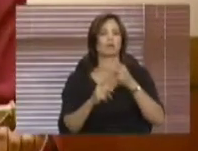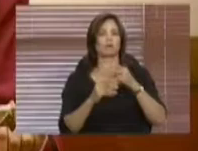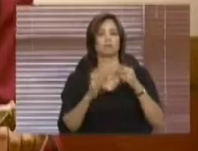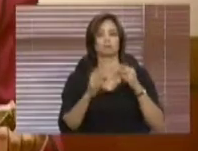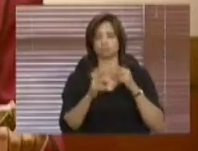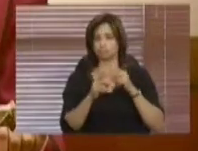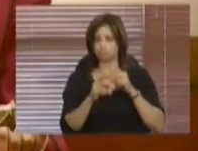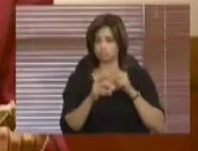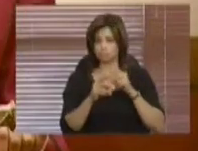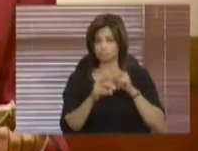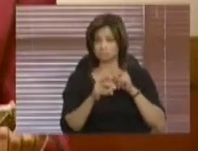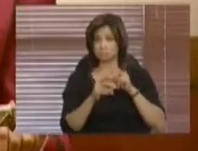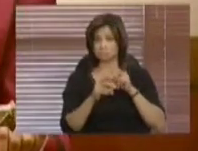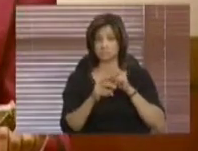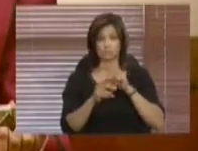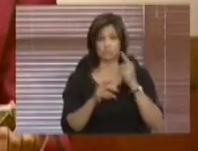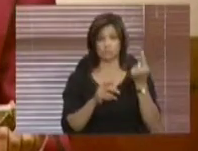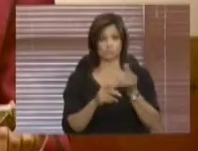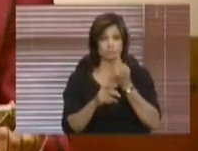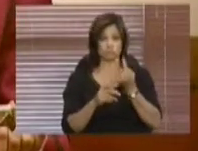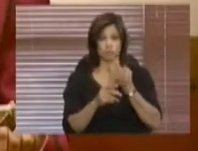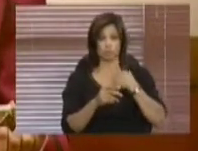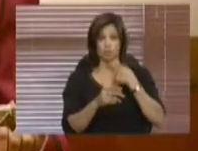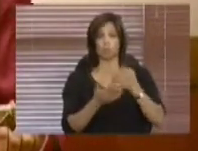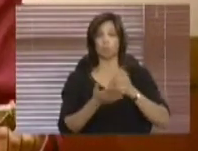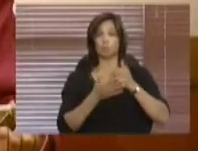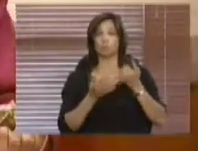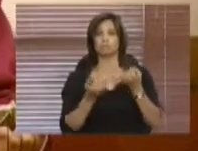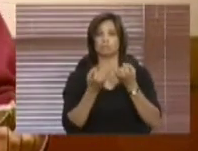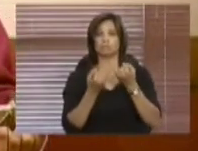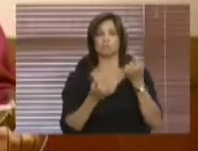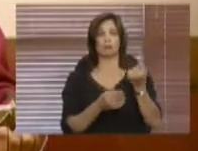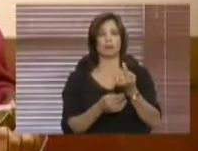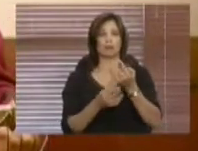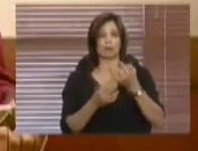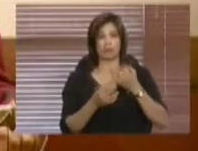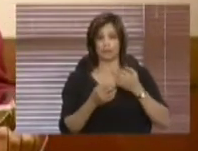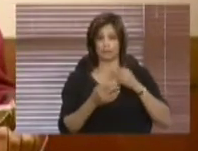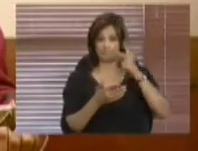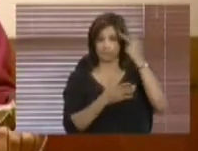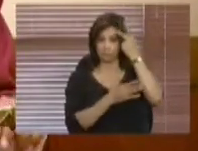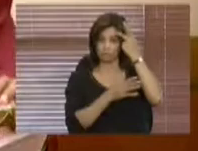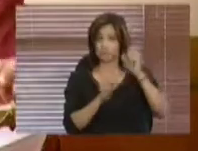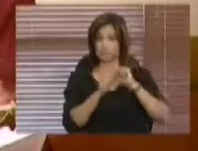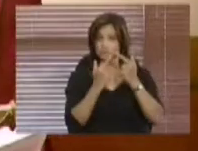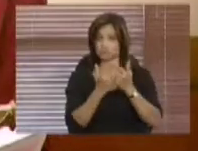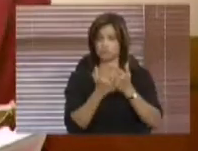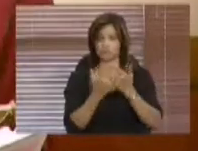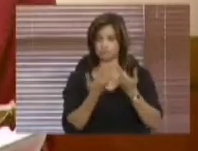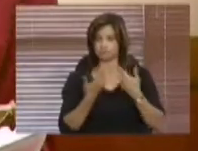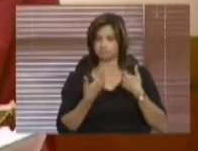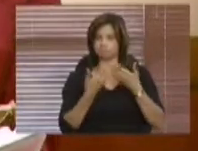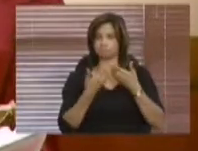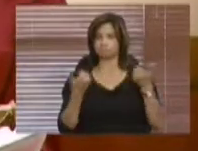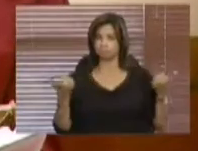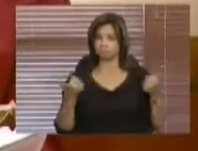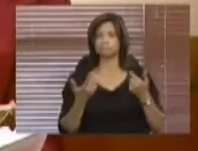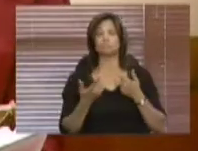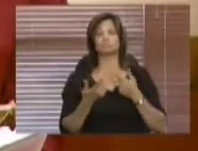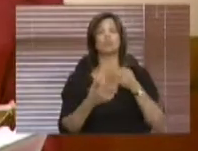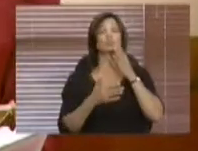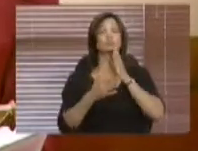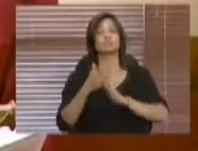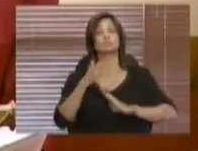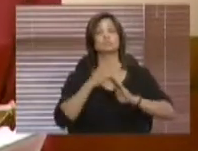neutralidad general o a una exigencia de aislamiento social y político. Termino la cita. Con